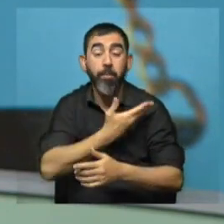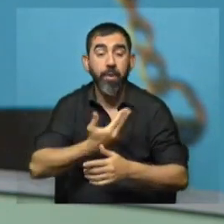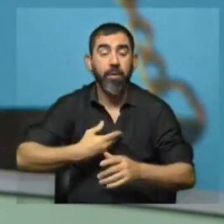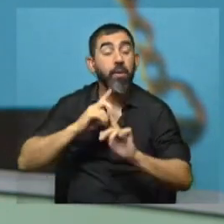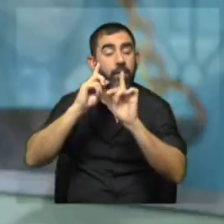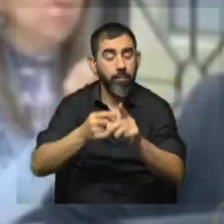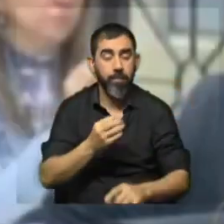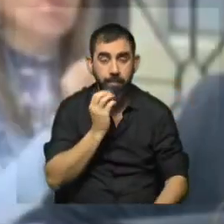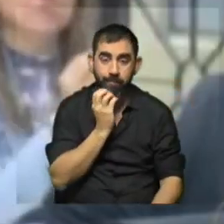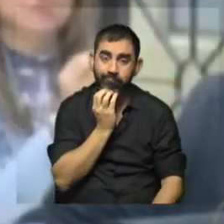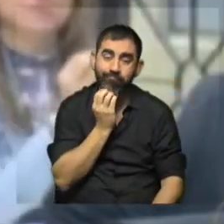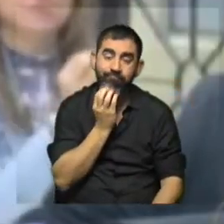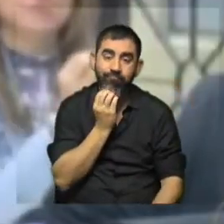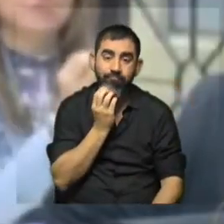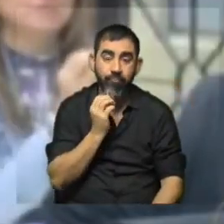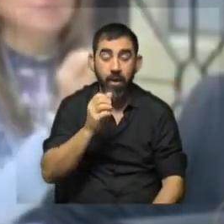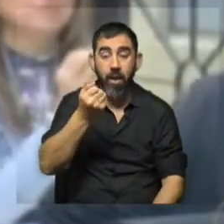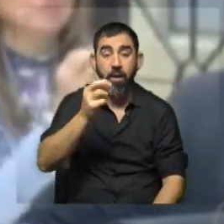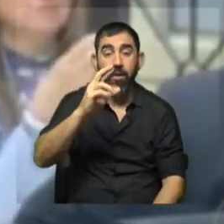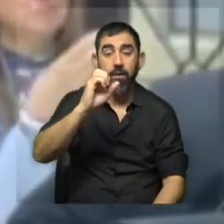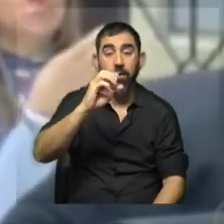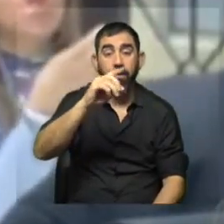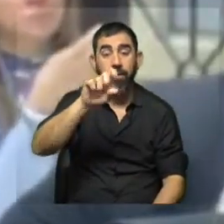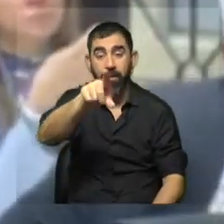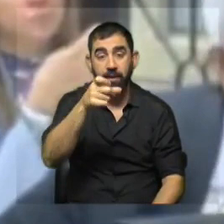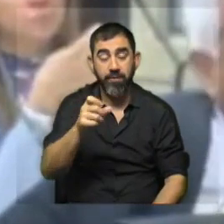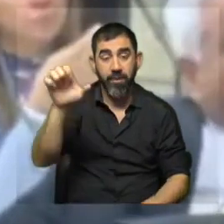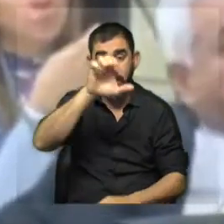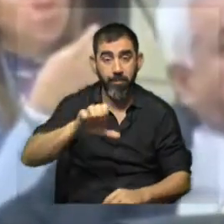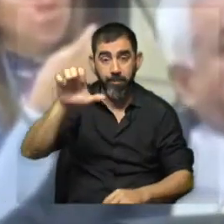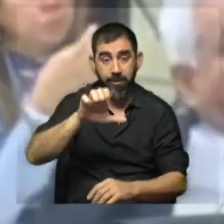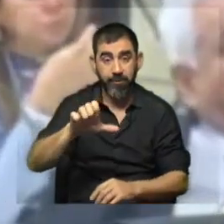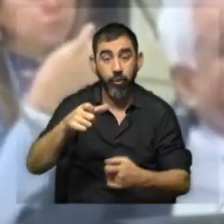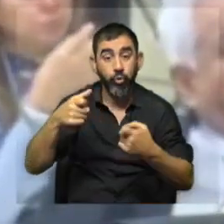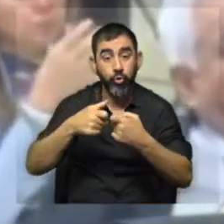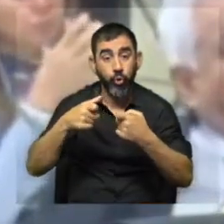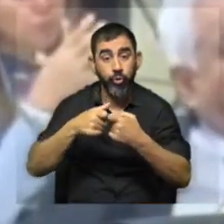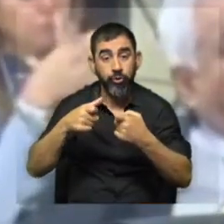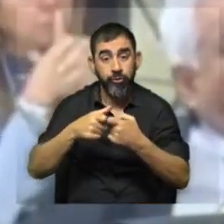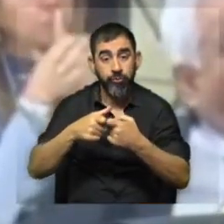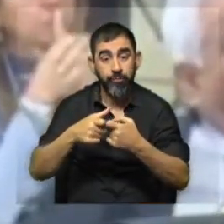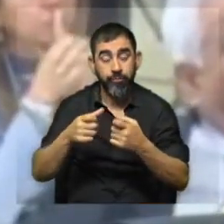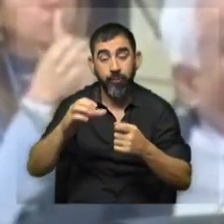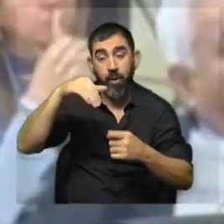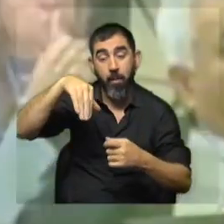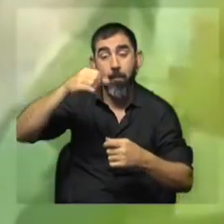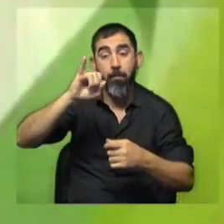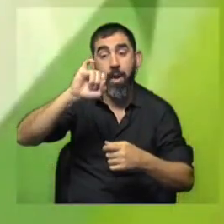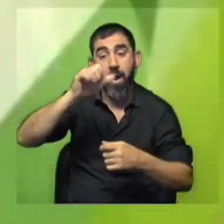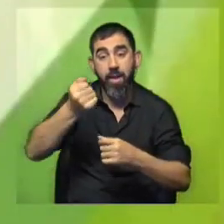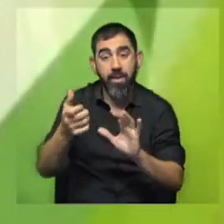expresidentes. Arcadex Corp, que es la sociedad con la que vinculan a Maya en este